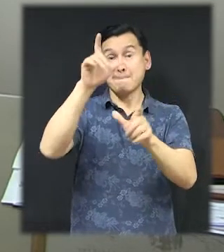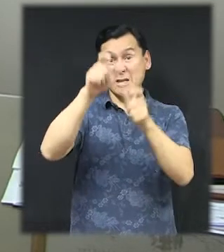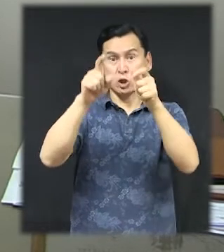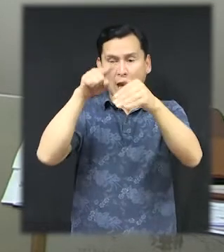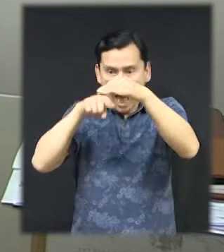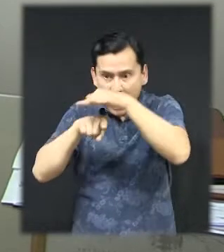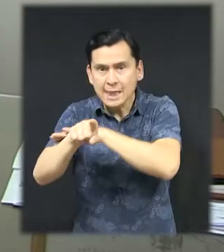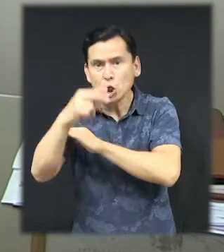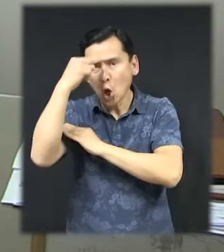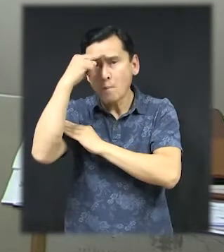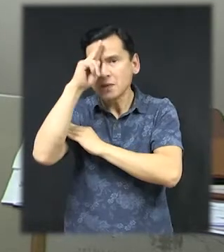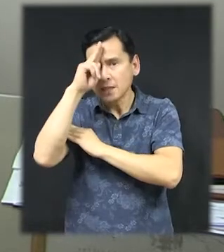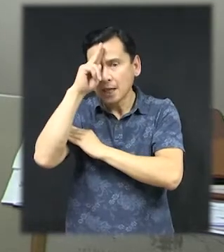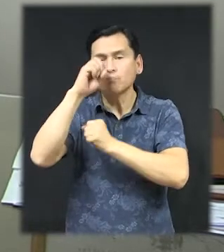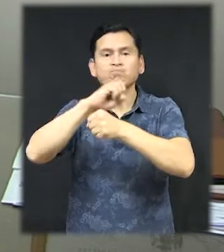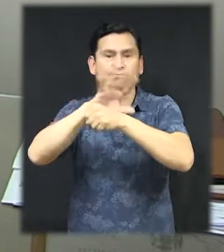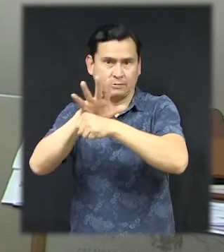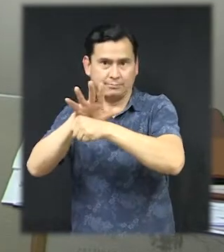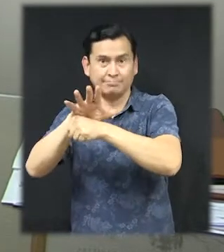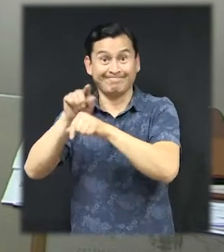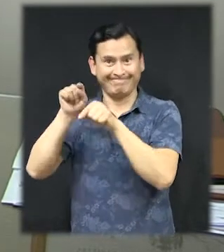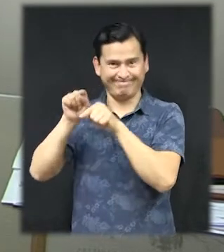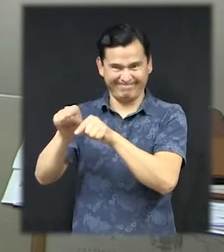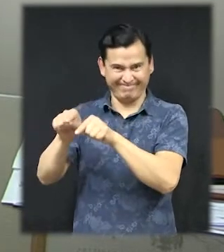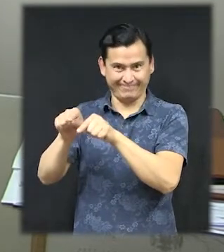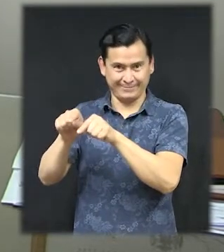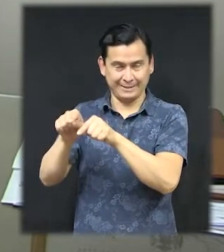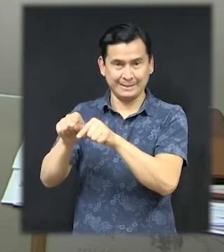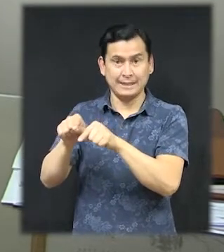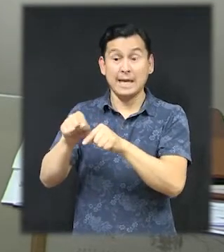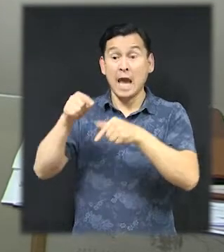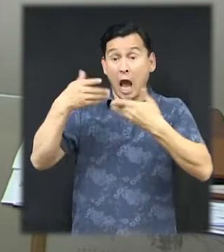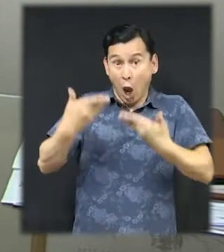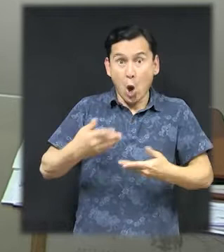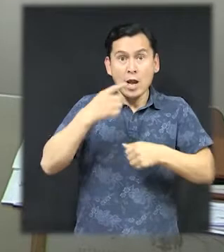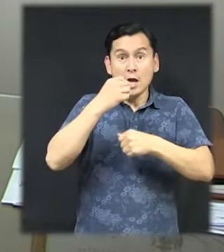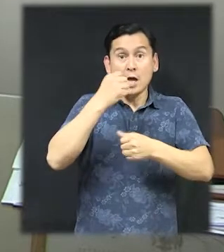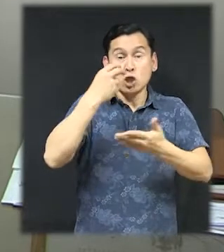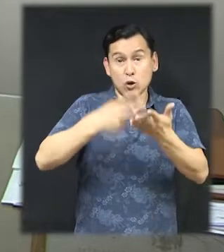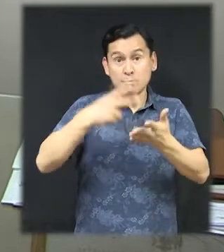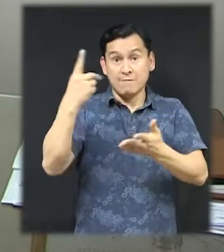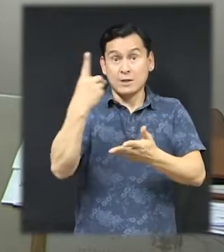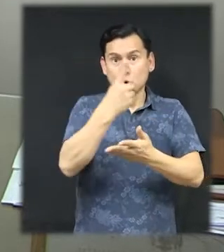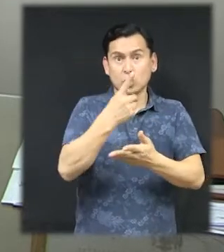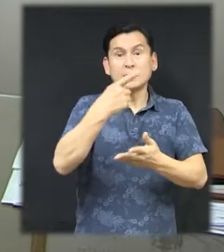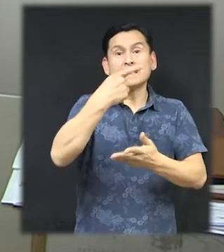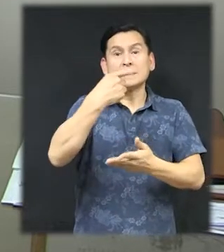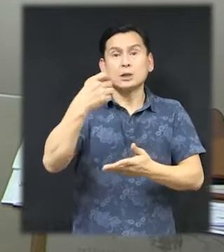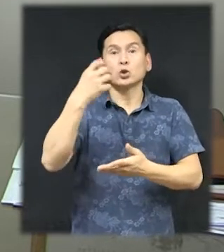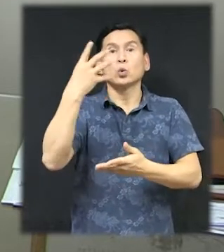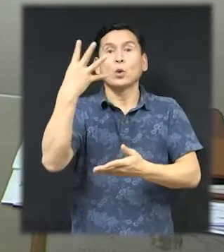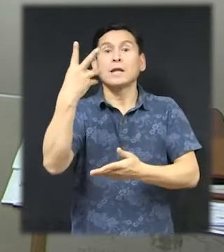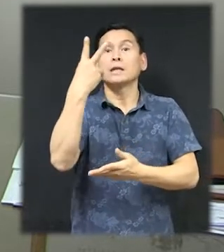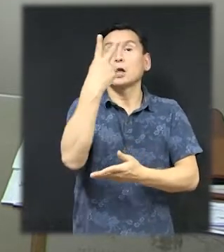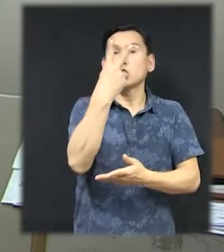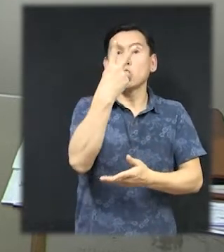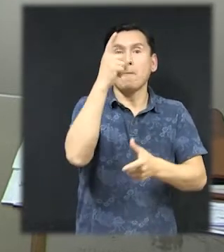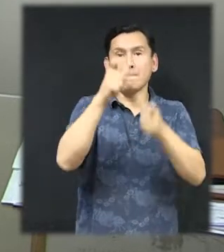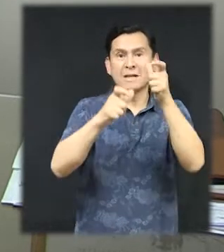por esta pandemia. En lo que va del año 2021, llevamos 142